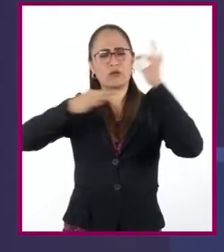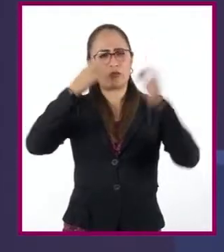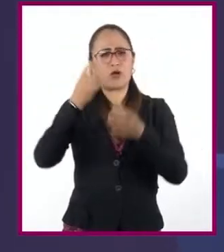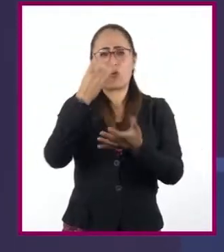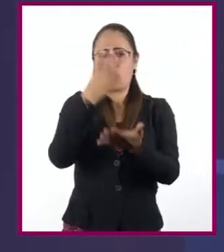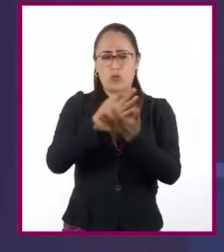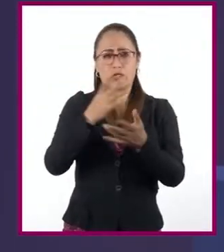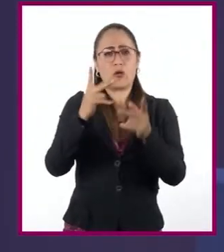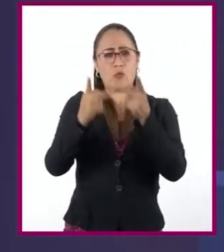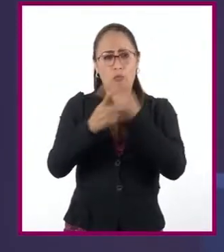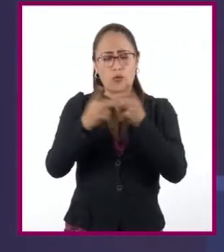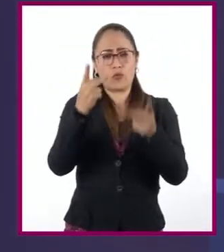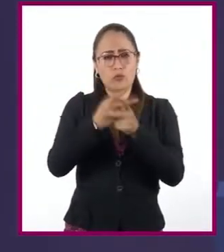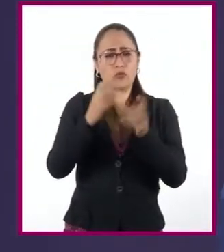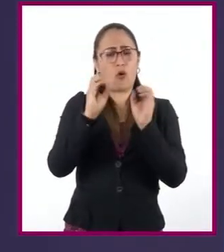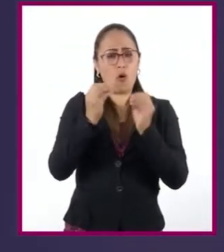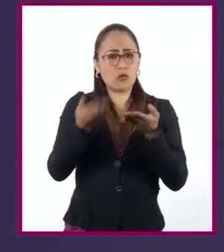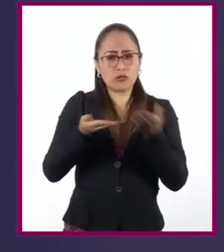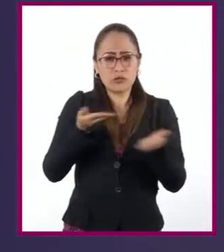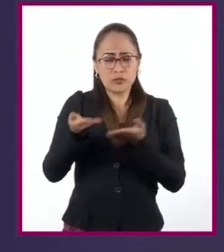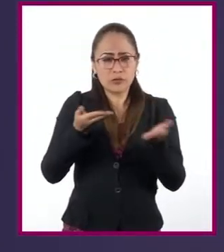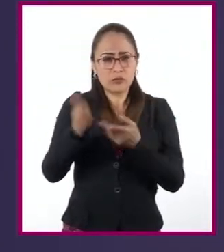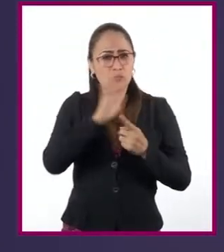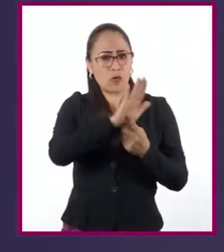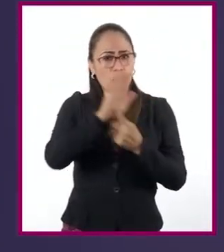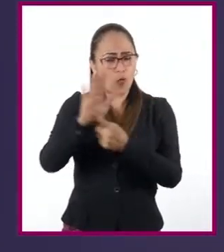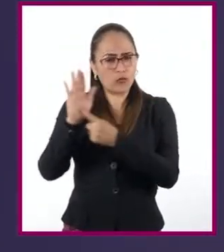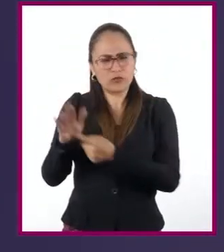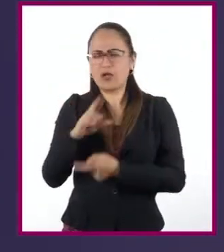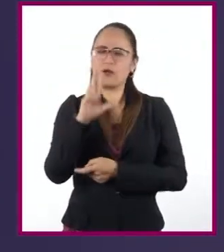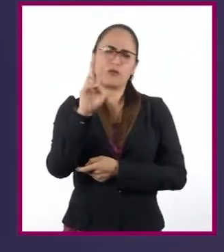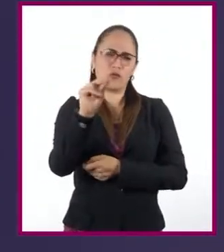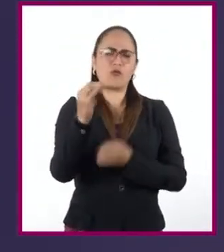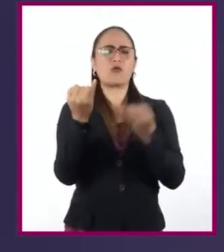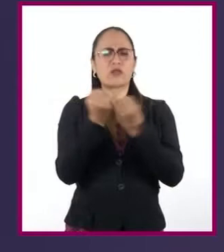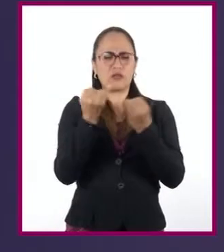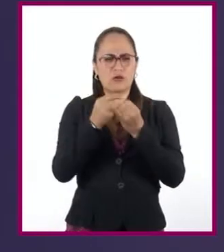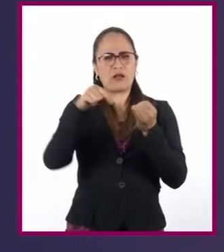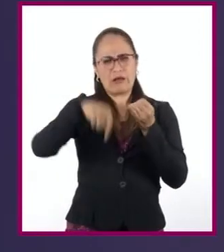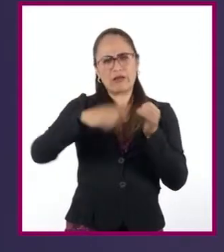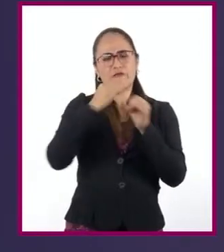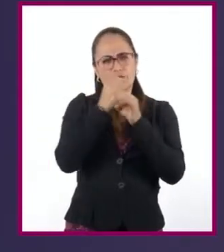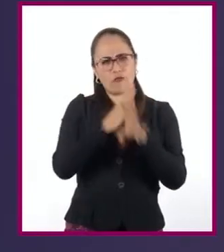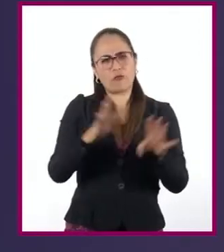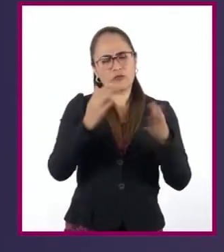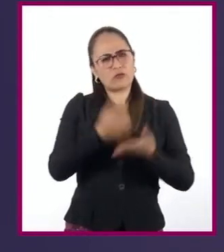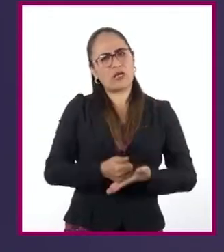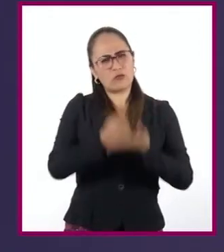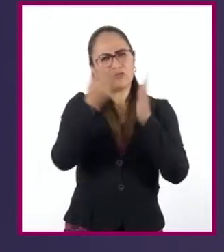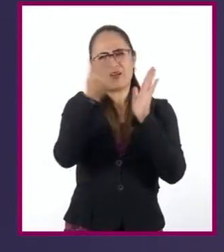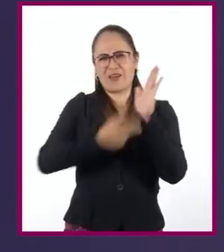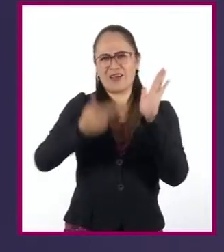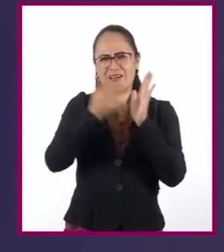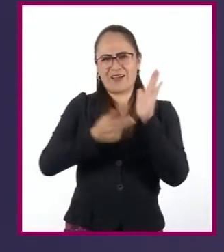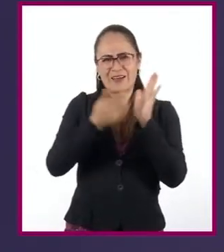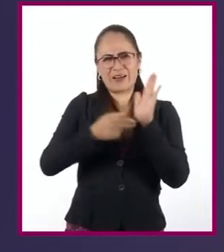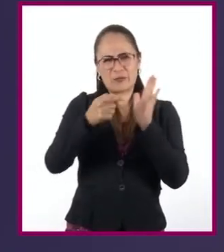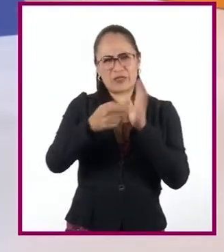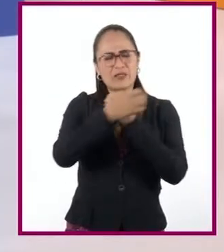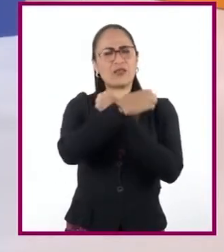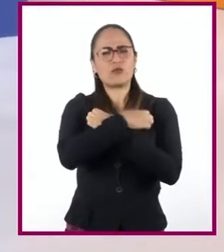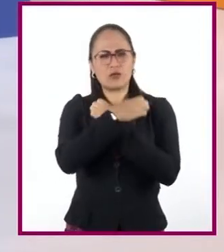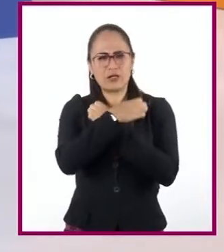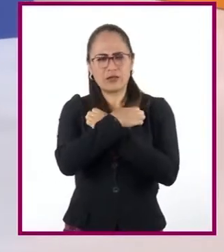productos o servicios, sino que, según algunos textos, es una herramienta educativa.